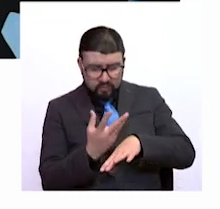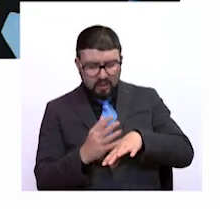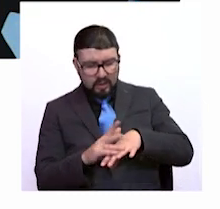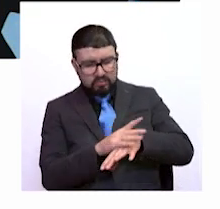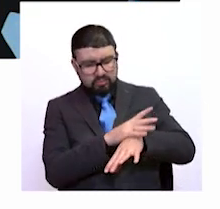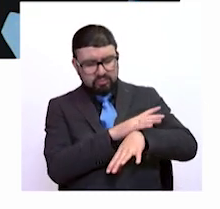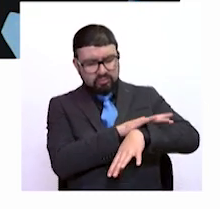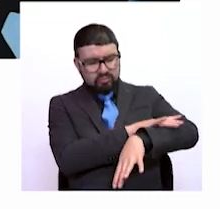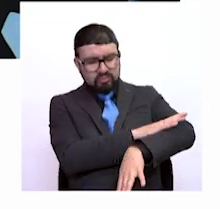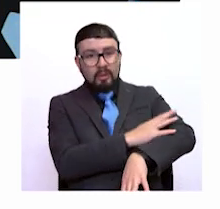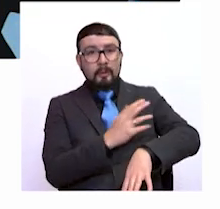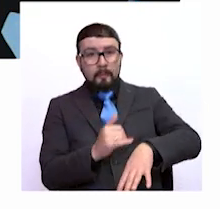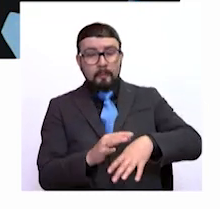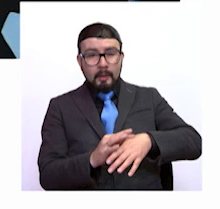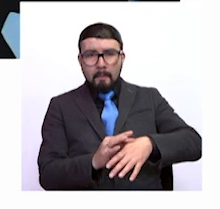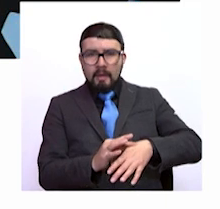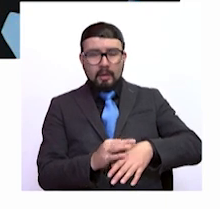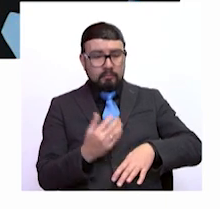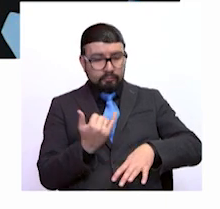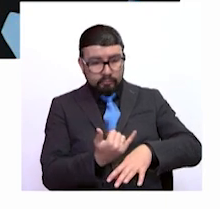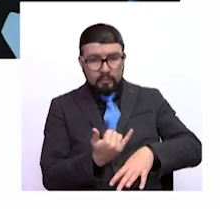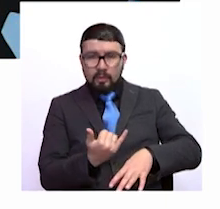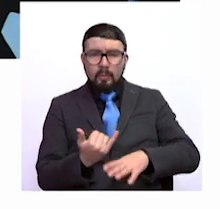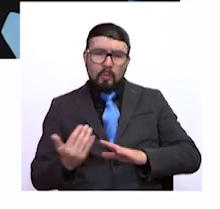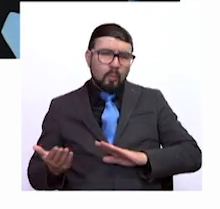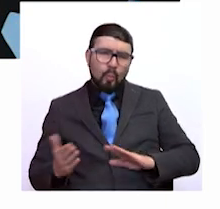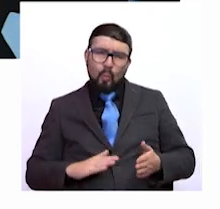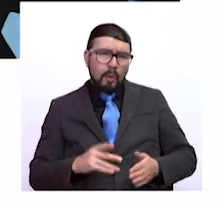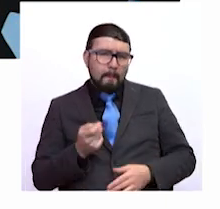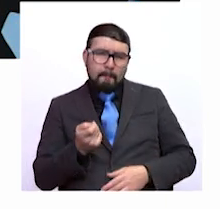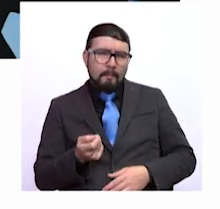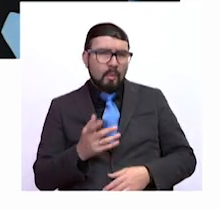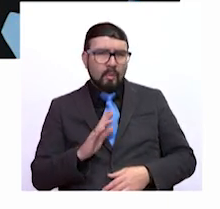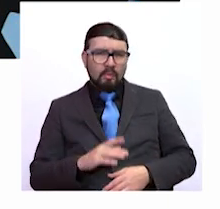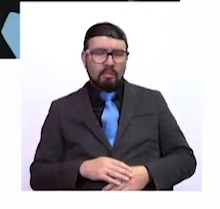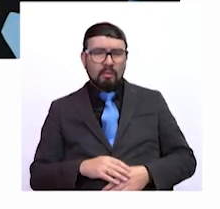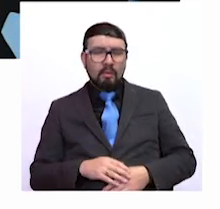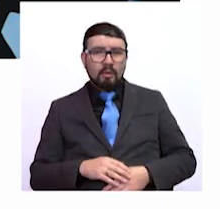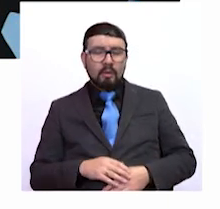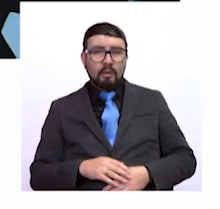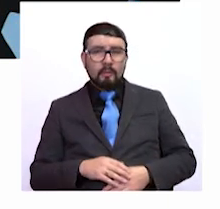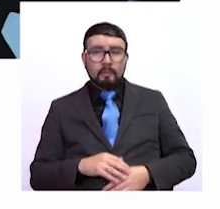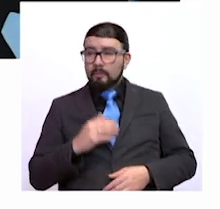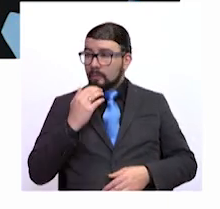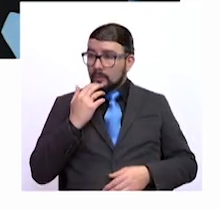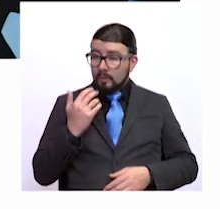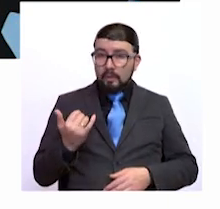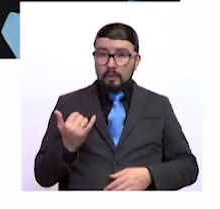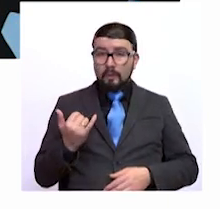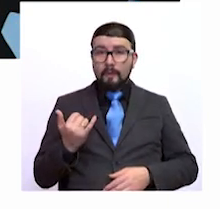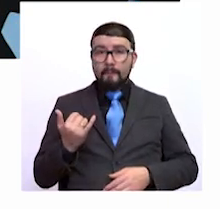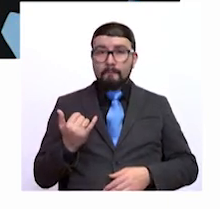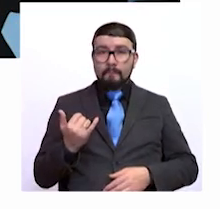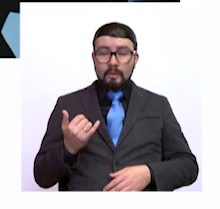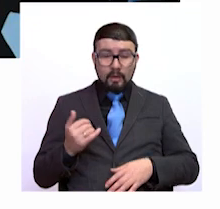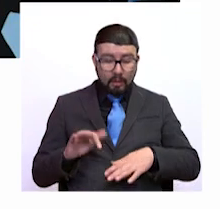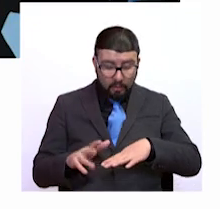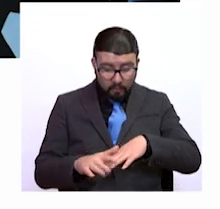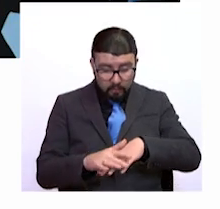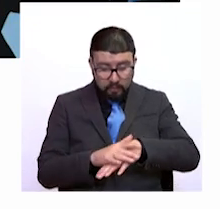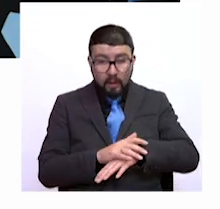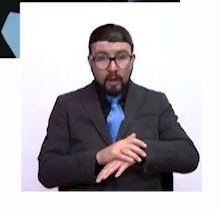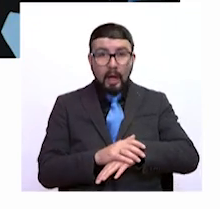la piel, la mortalidad es mínima en cuanto a si nosotros hablamos de que se comprometió la